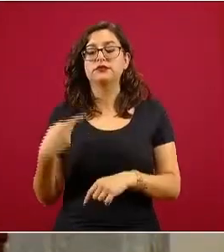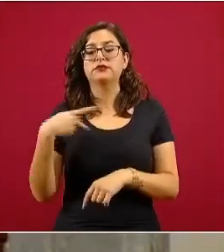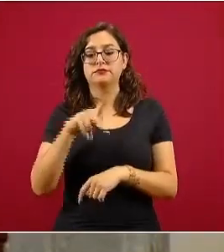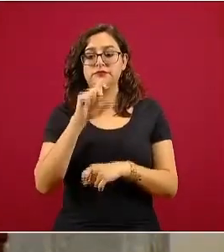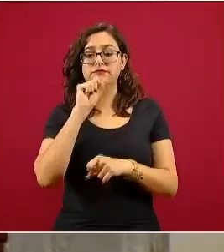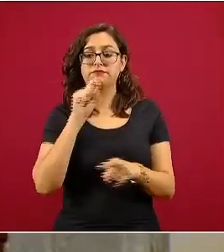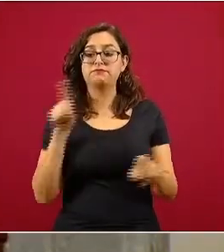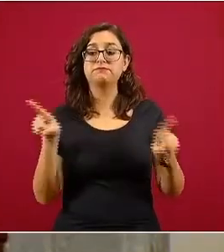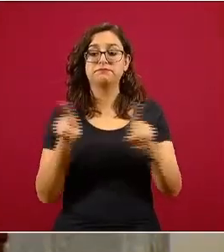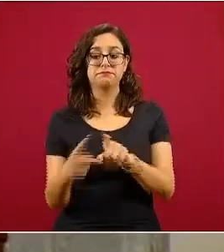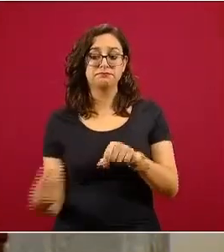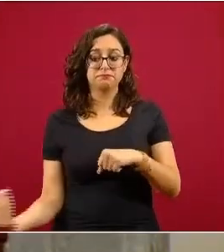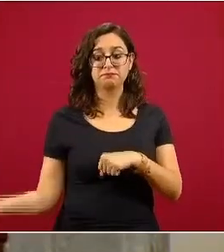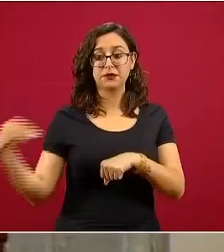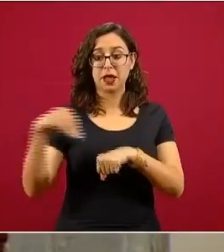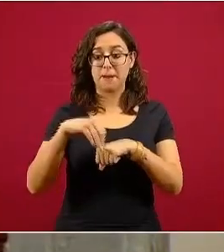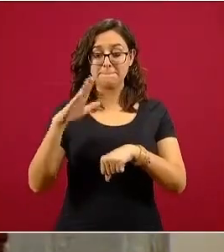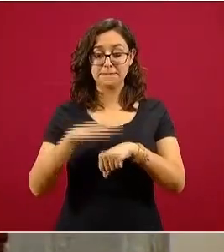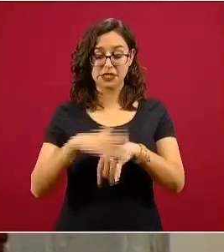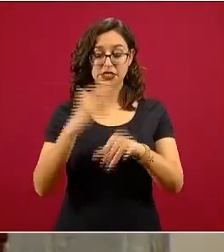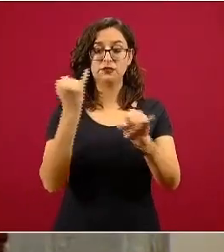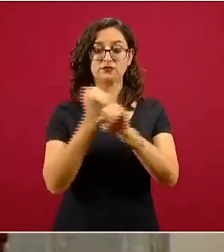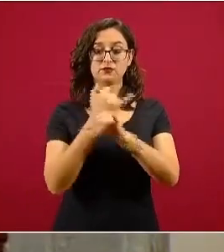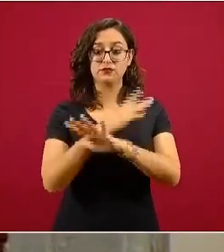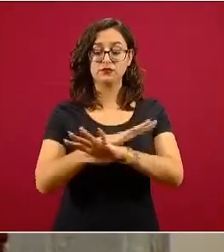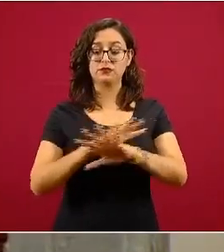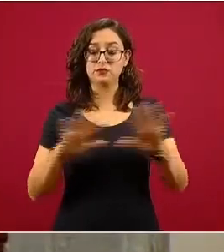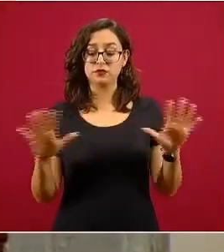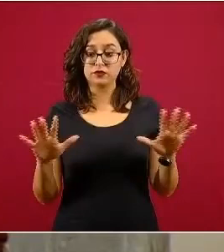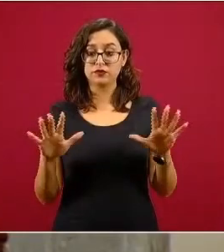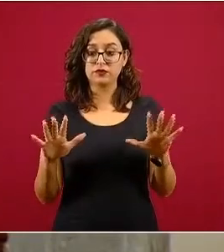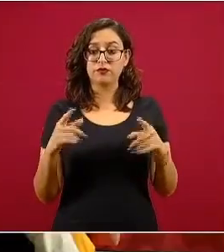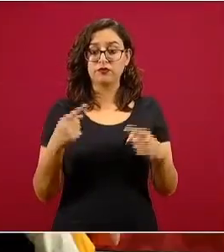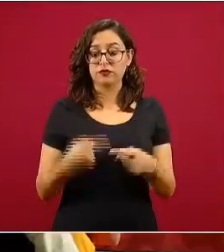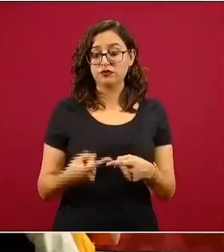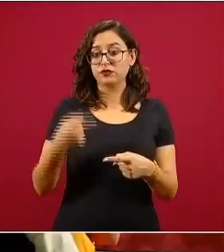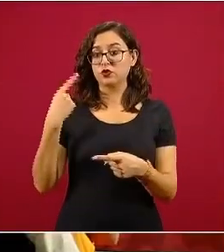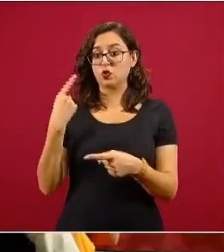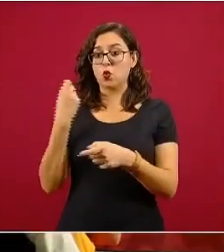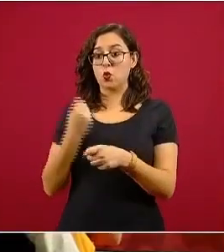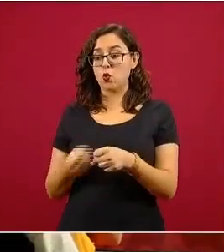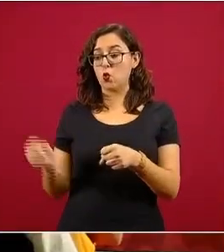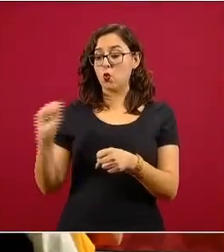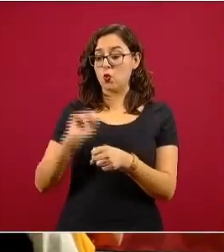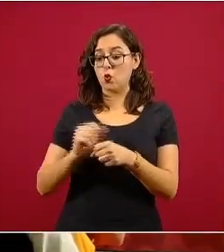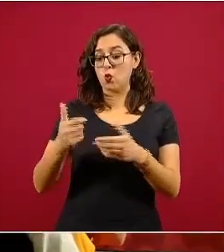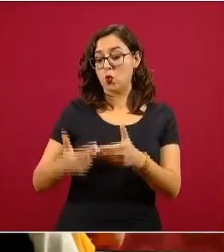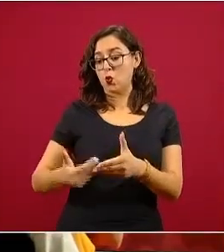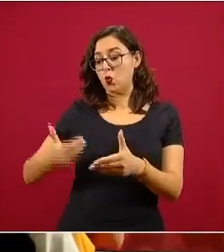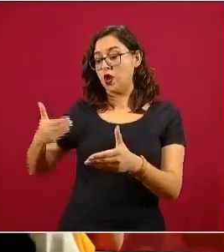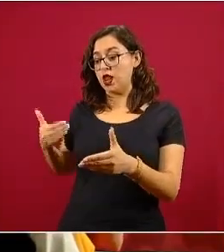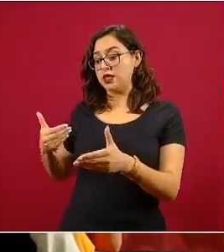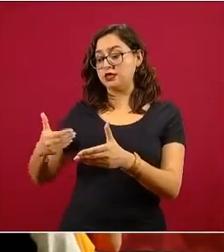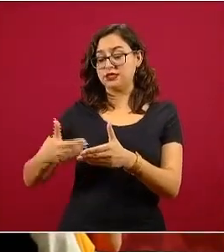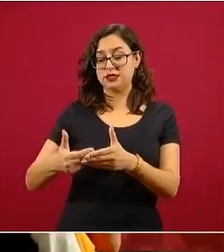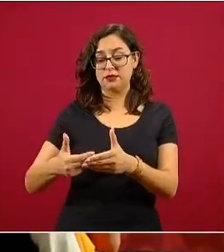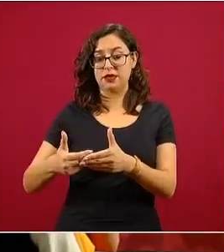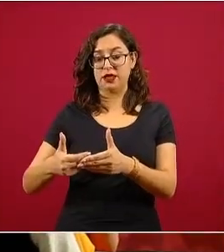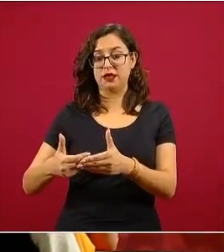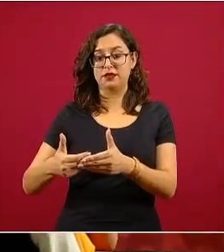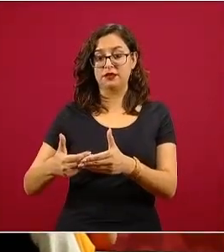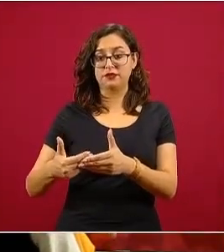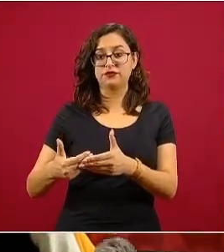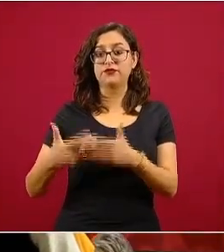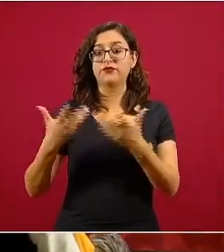un elemento informativo que es en relación hacia una semana atrás, es decir, en lo que sucedió en la última semana,